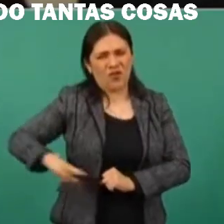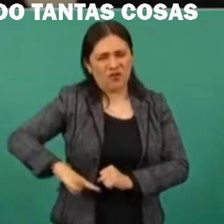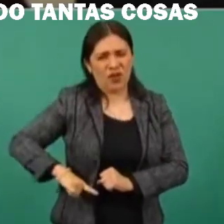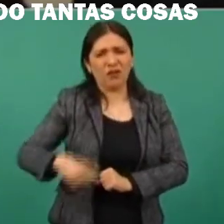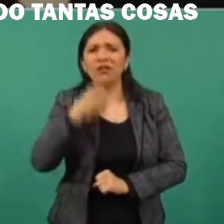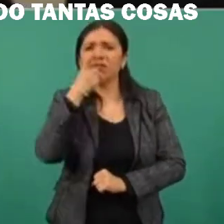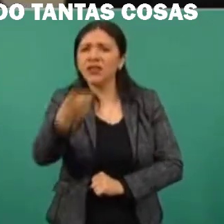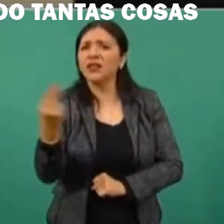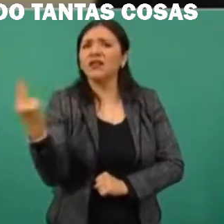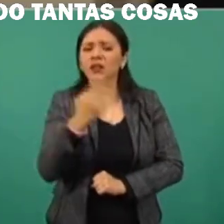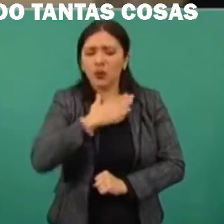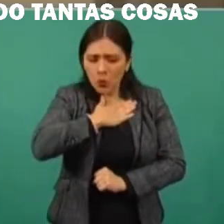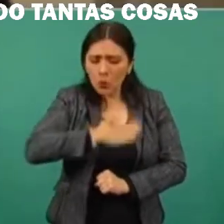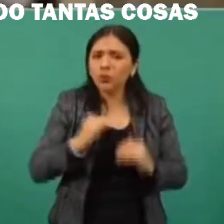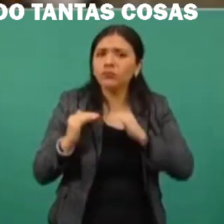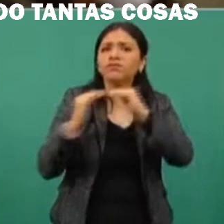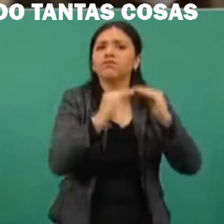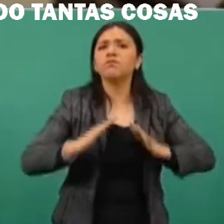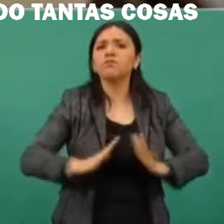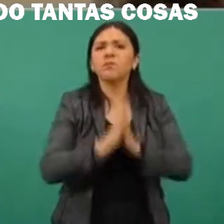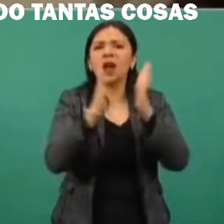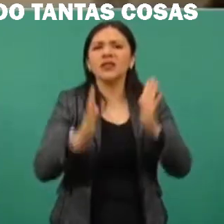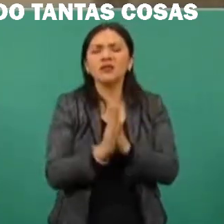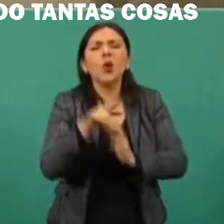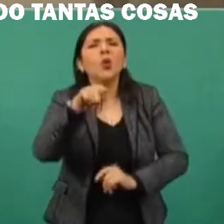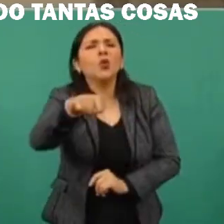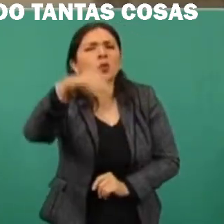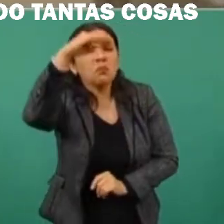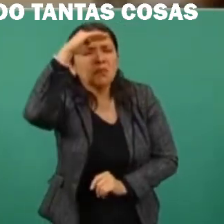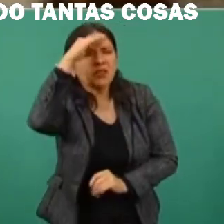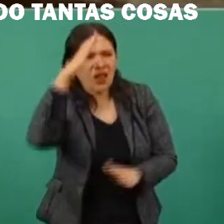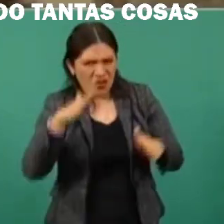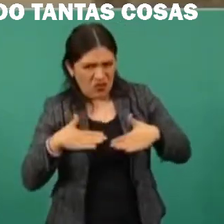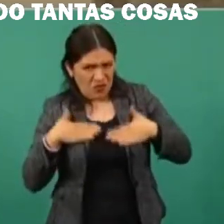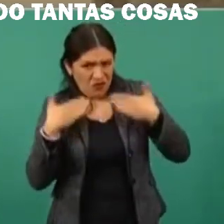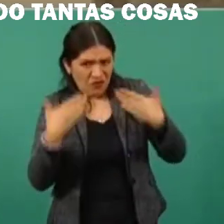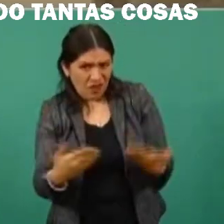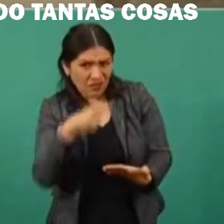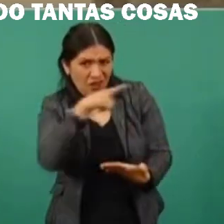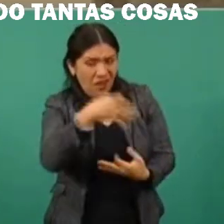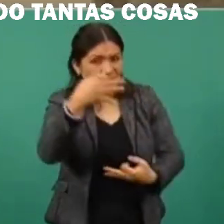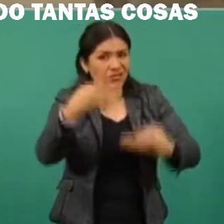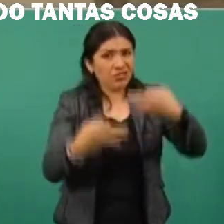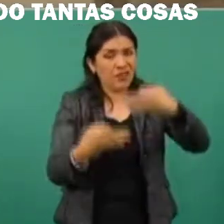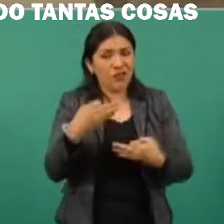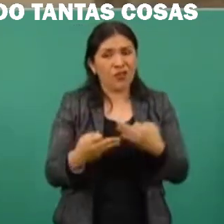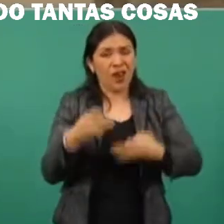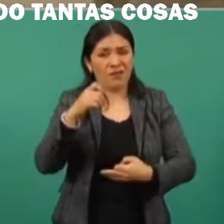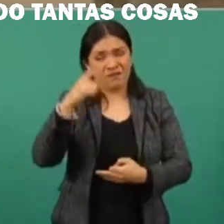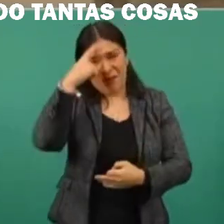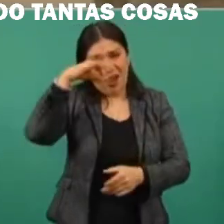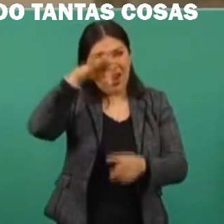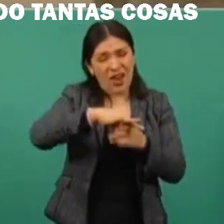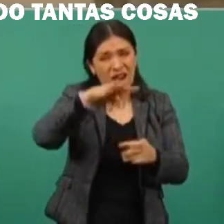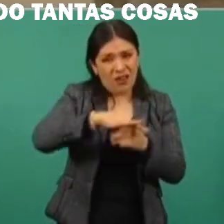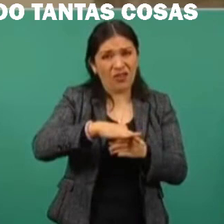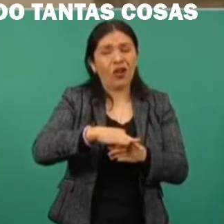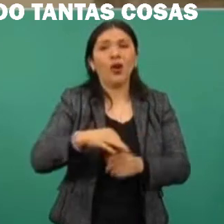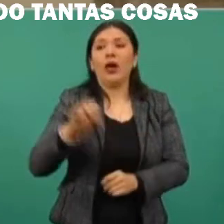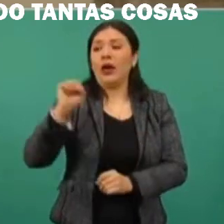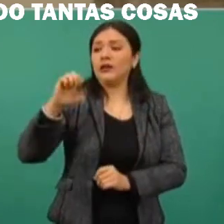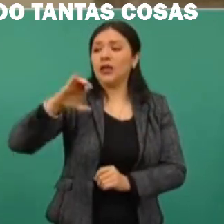Exigen democracia. ¿Y qué tanto se puede confiar en el Tribunal Electoral y en la Suprema